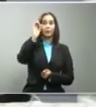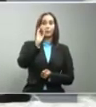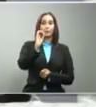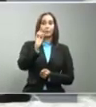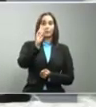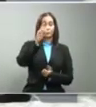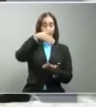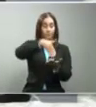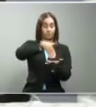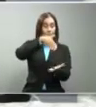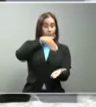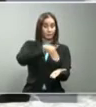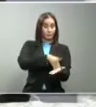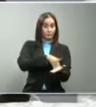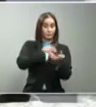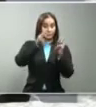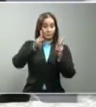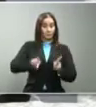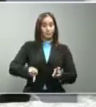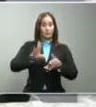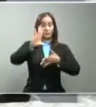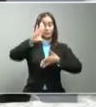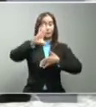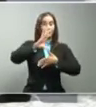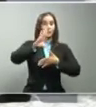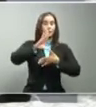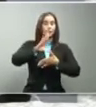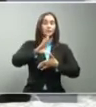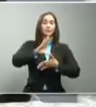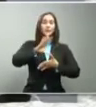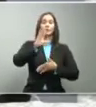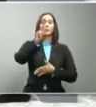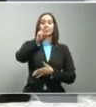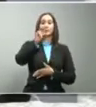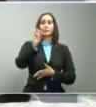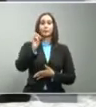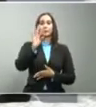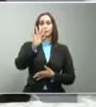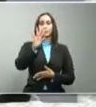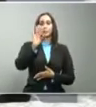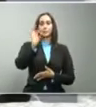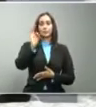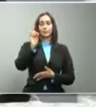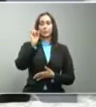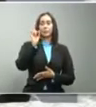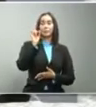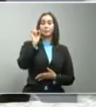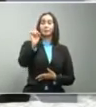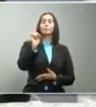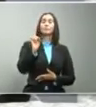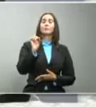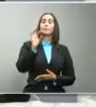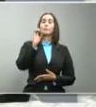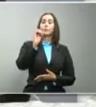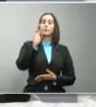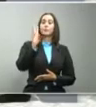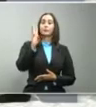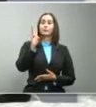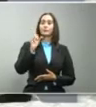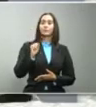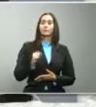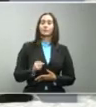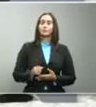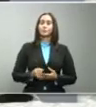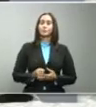según el último reporte del Ministerio de Salud Pública ha cobrado la vida de 941 personas, continúa obligando a